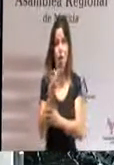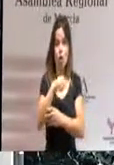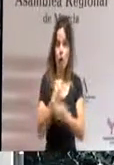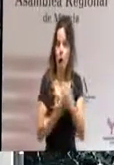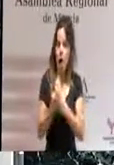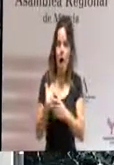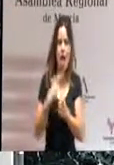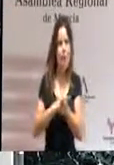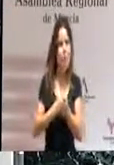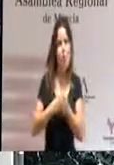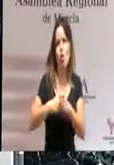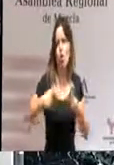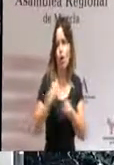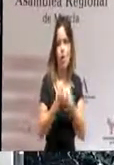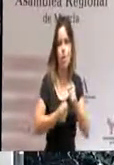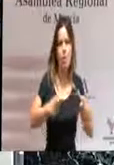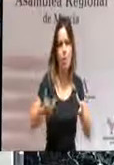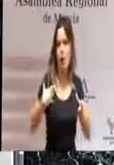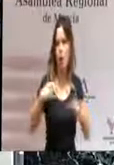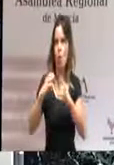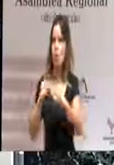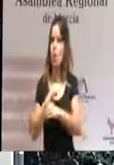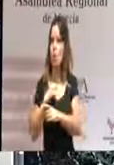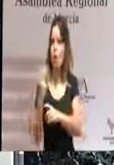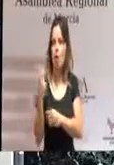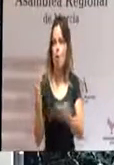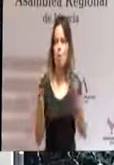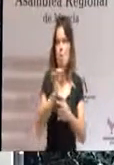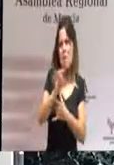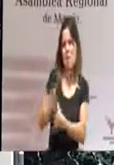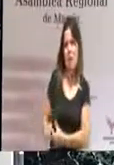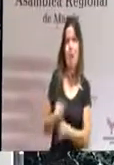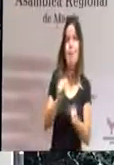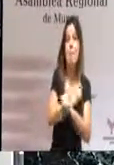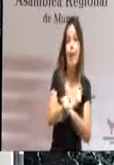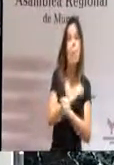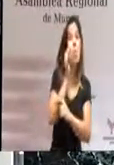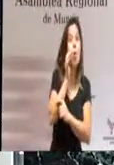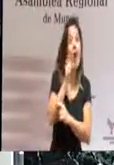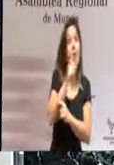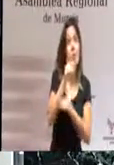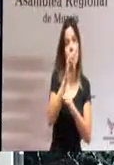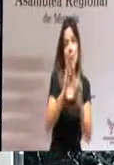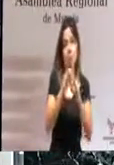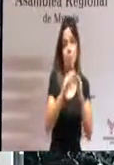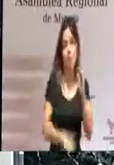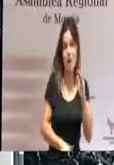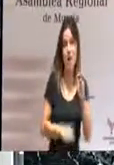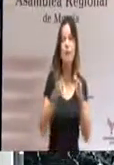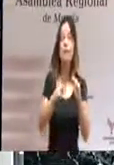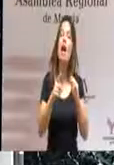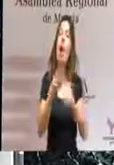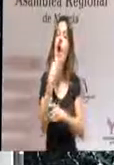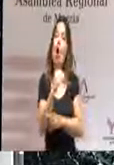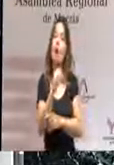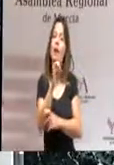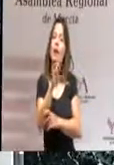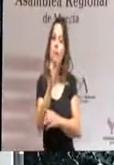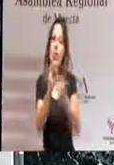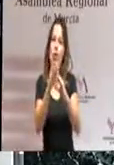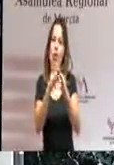mucho mayor que el resto de comunidades autónomas. El paro entre las mujeres ha bajado un 11% y entre los jóvenes ha bajado un